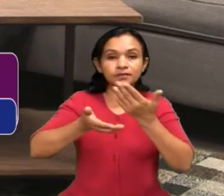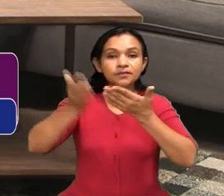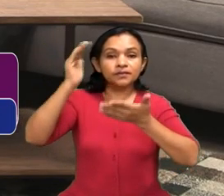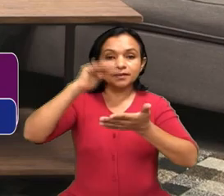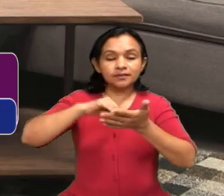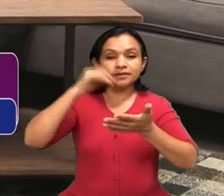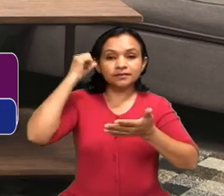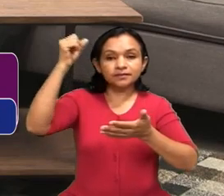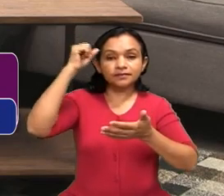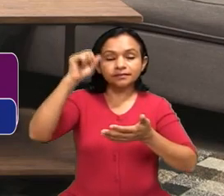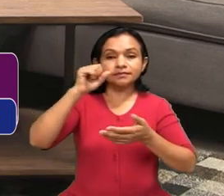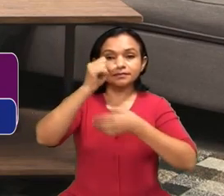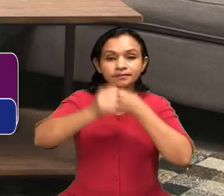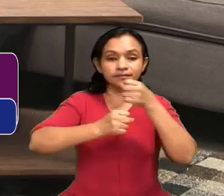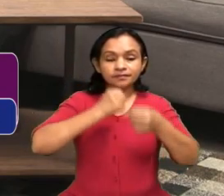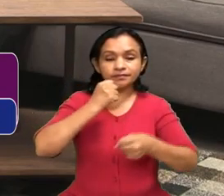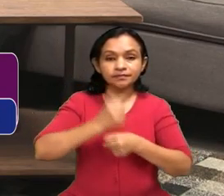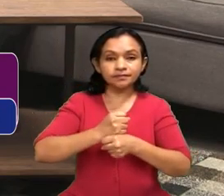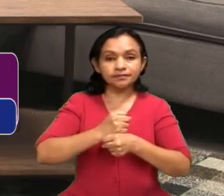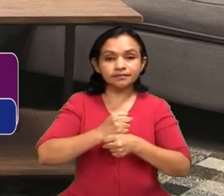al gobierno, en el año